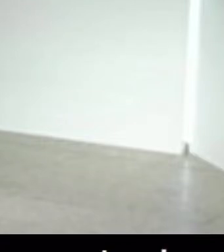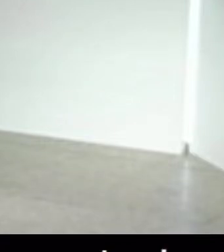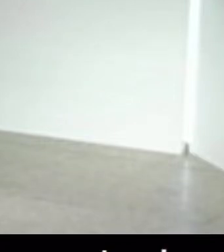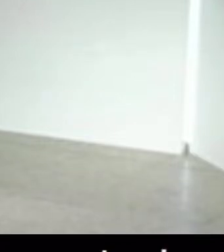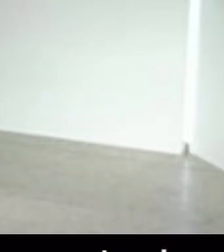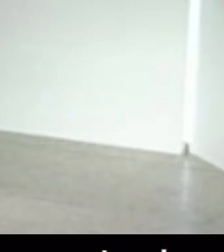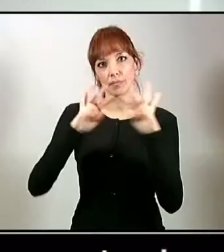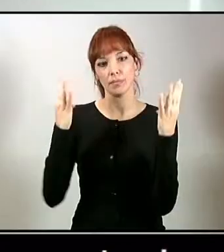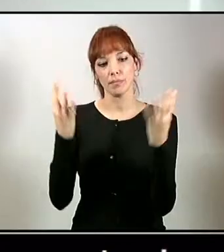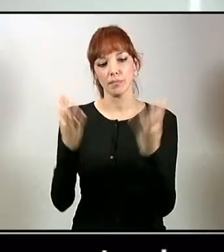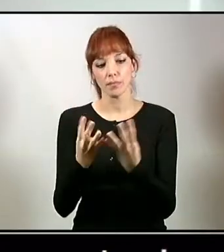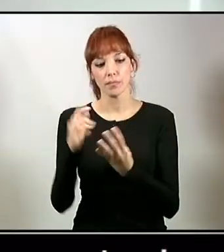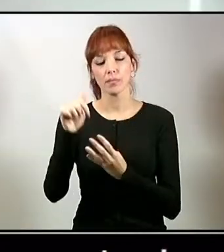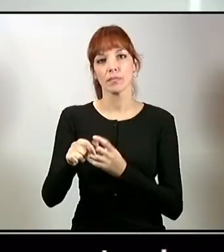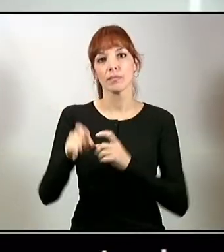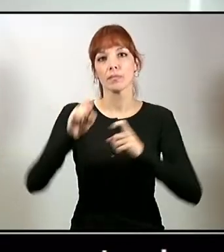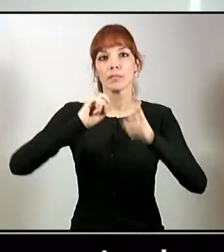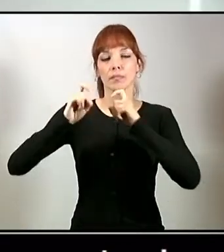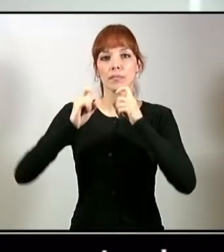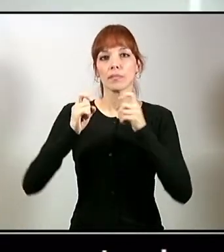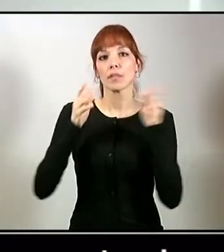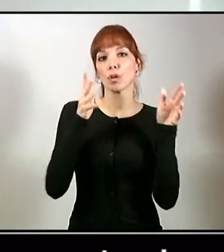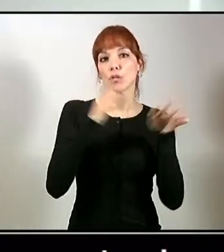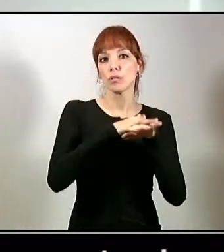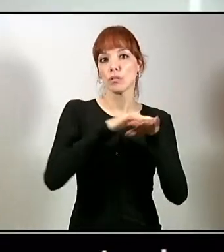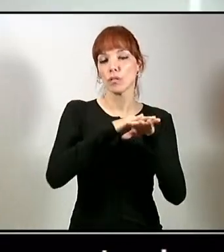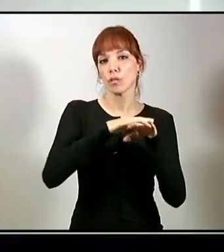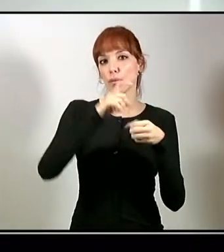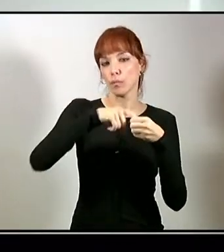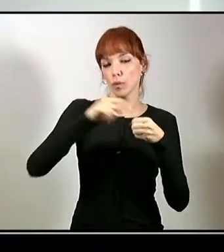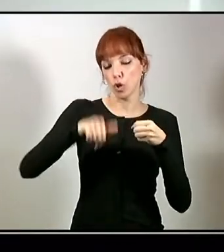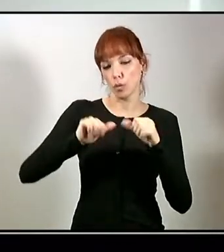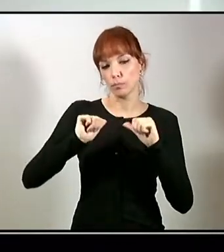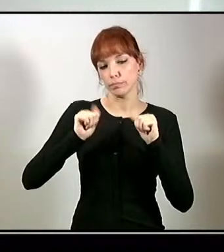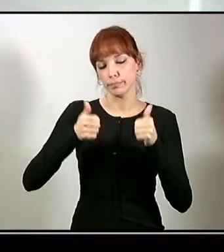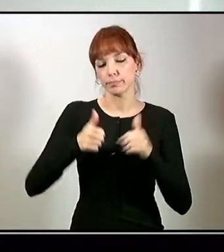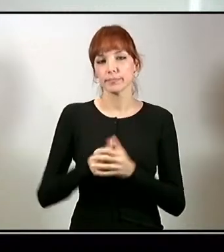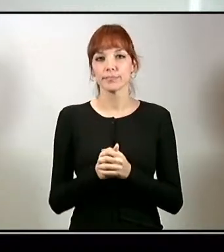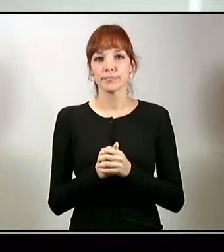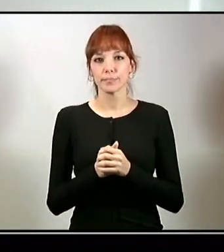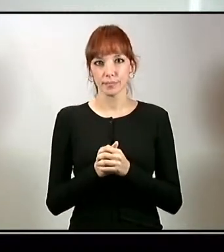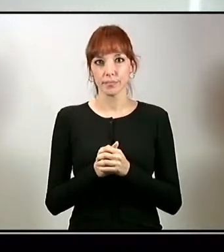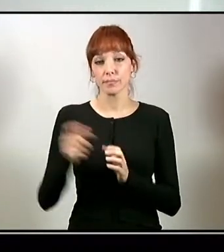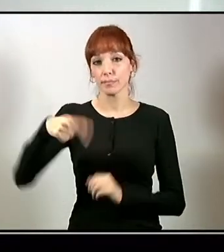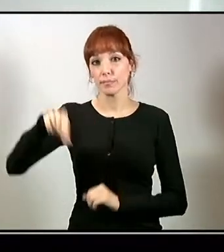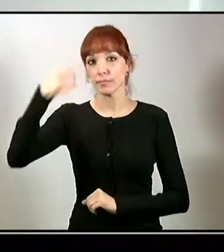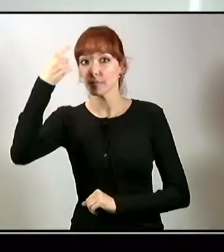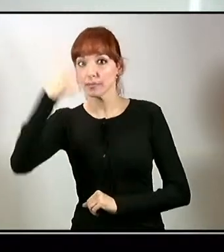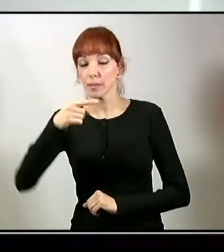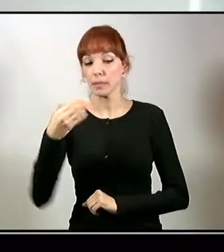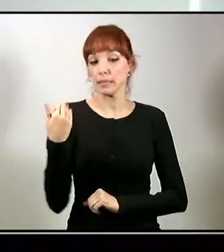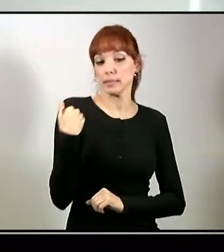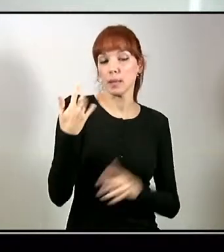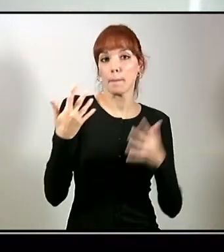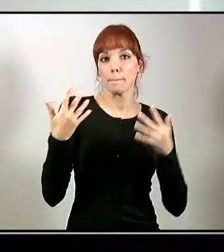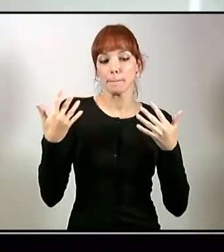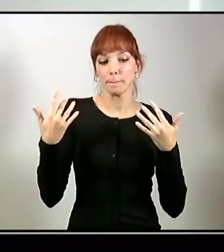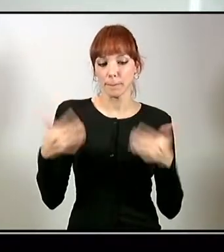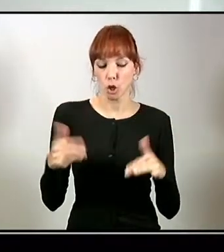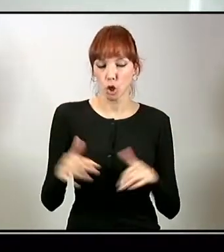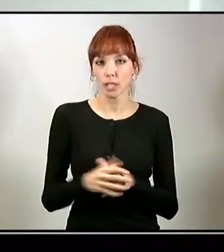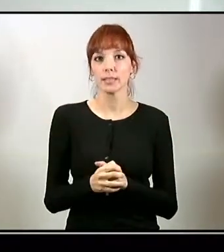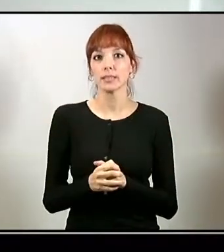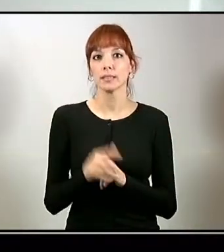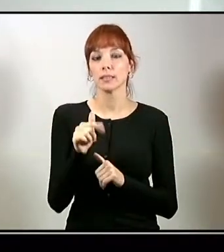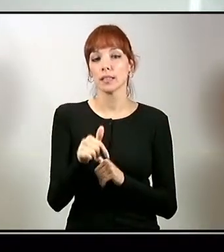esta rueda de prensa tras el Consejo de Gobierno que hoy ha tenido lugar. Como bien saben ustedes, el pasado miércoles la